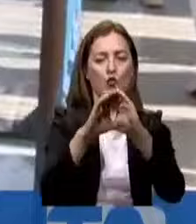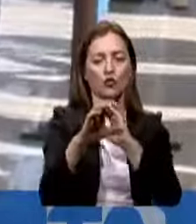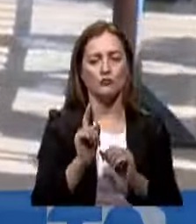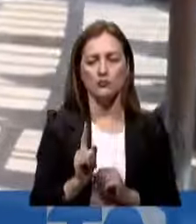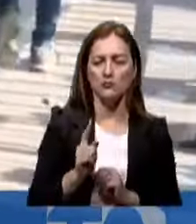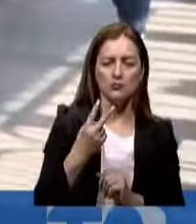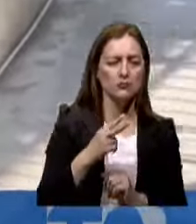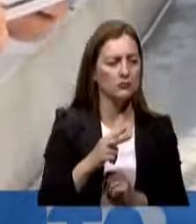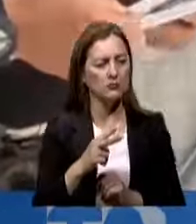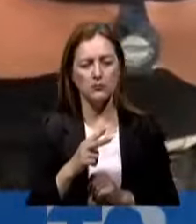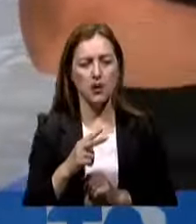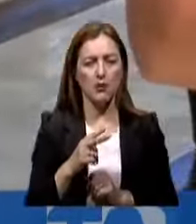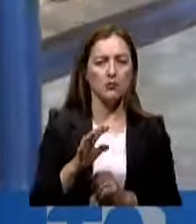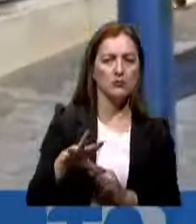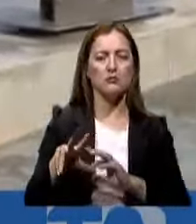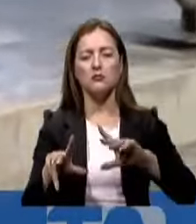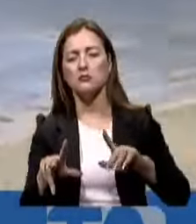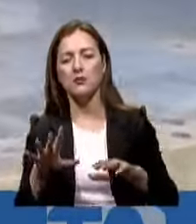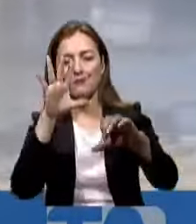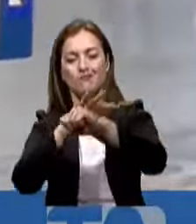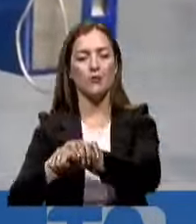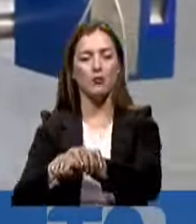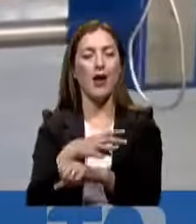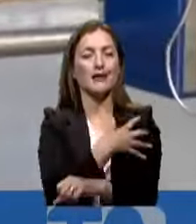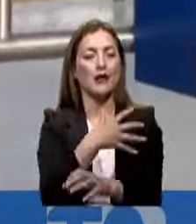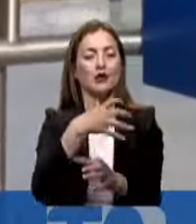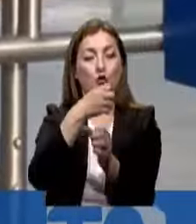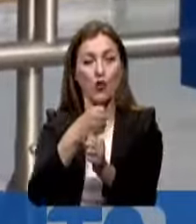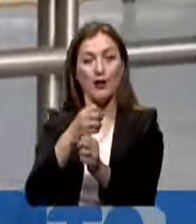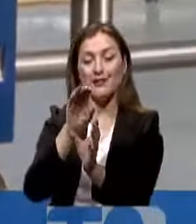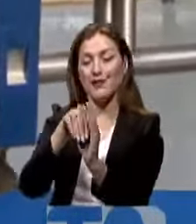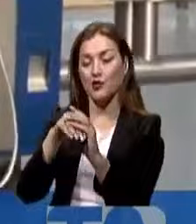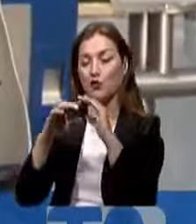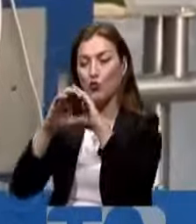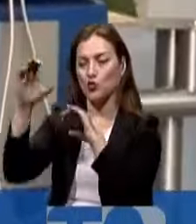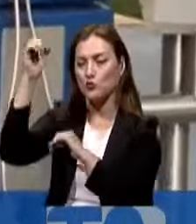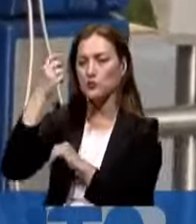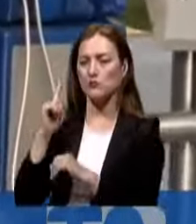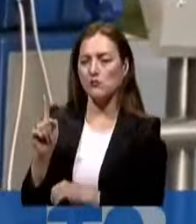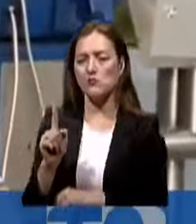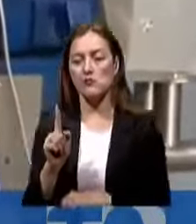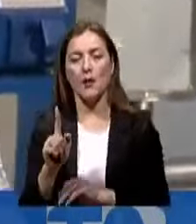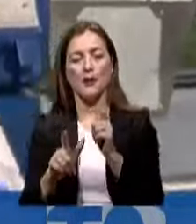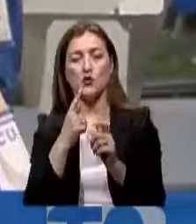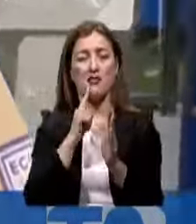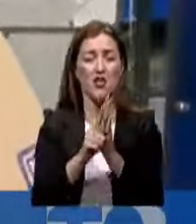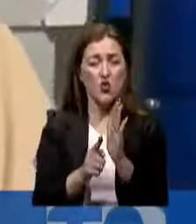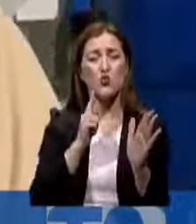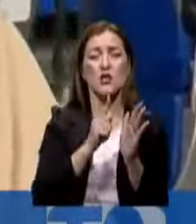finalidad de fortalecer la seguridad tanto interna como externa, pero también en el interior del transporte público, ya que tenemos varias denuncias de que